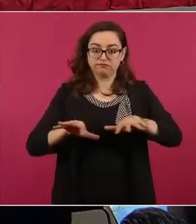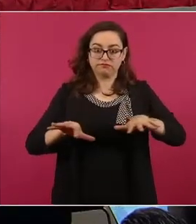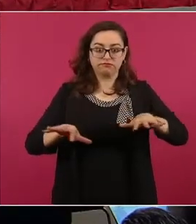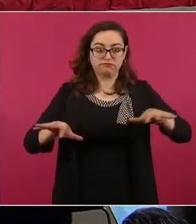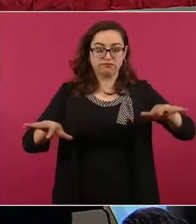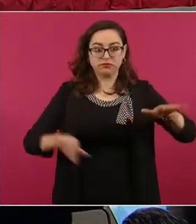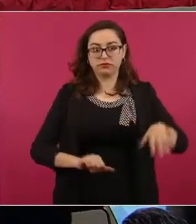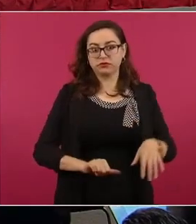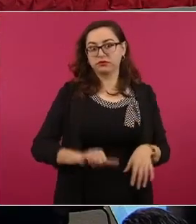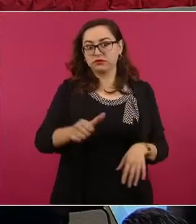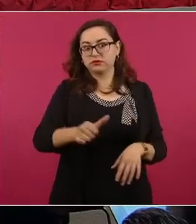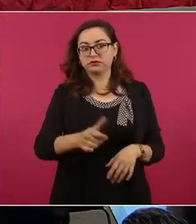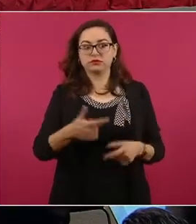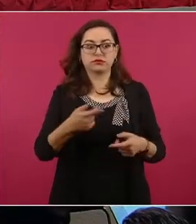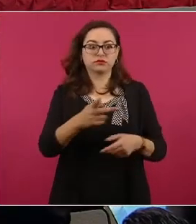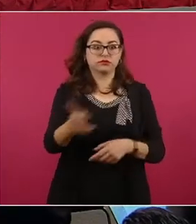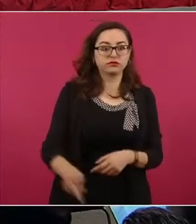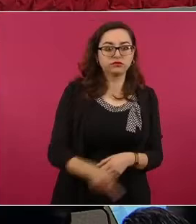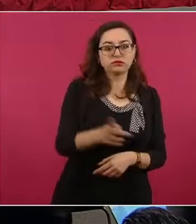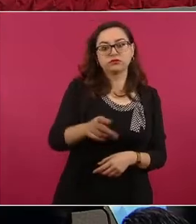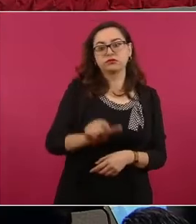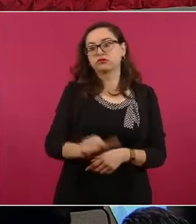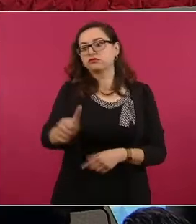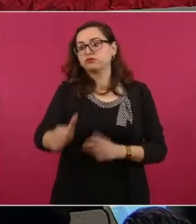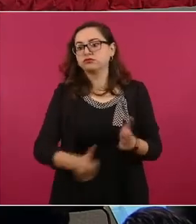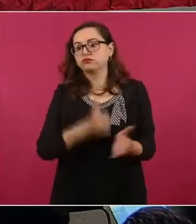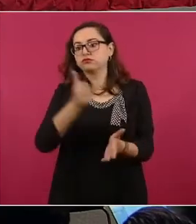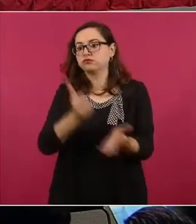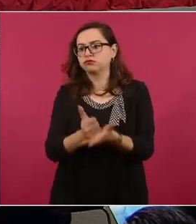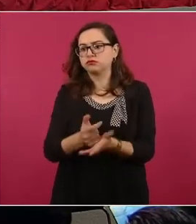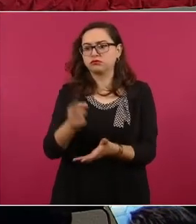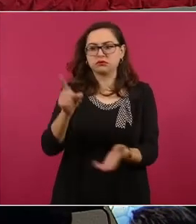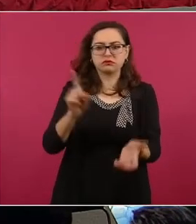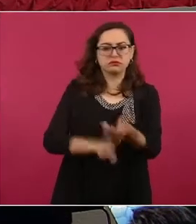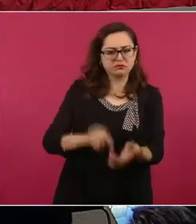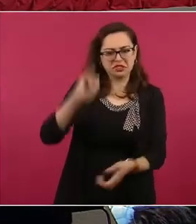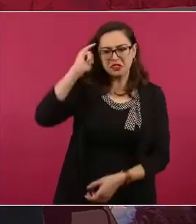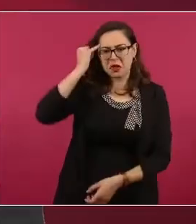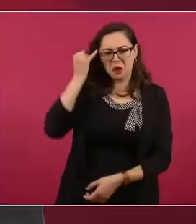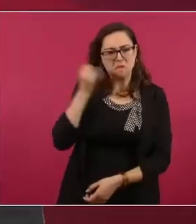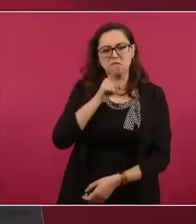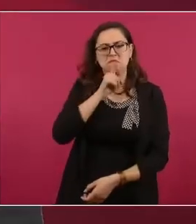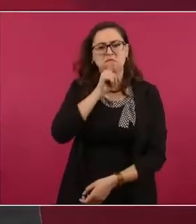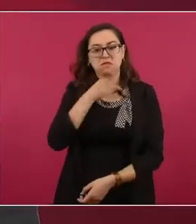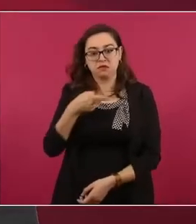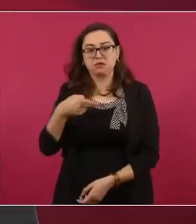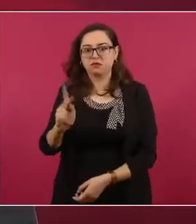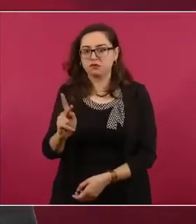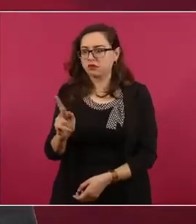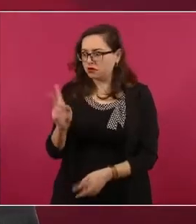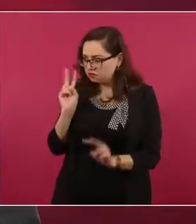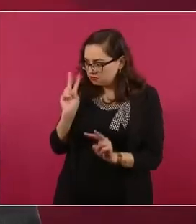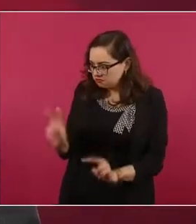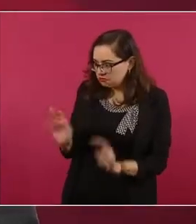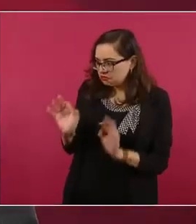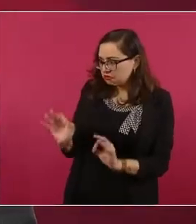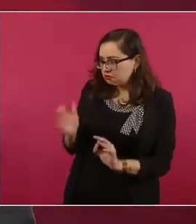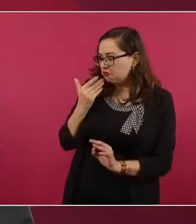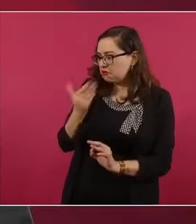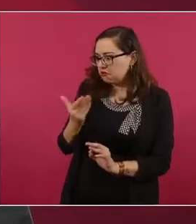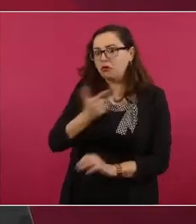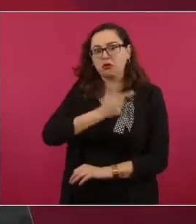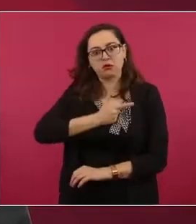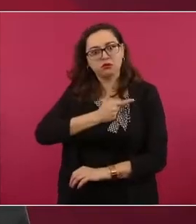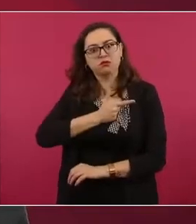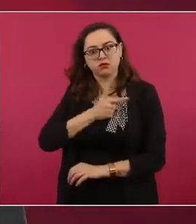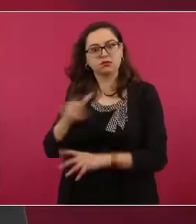otras poblaciones que no necesariamente tienen el legado cultural, pero lo han incorporado como una práctica